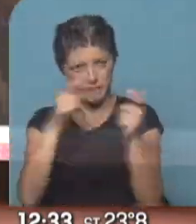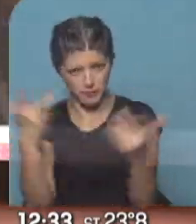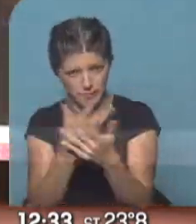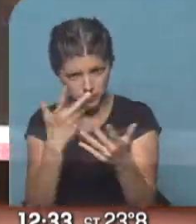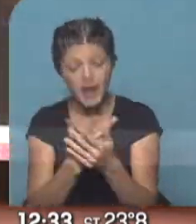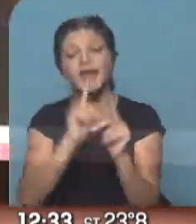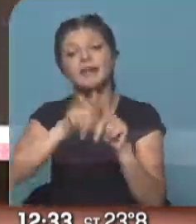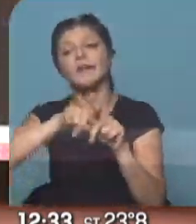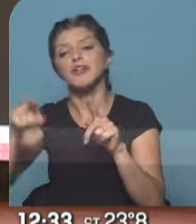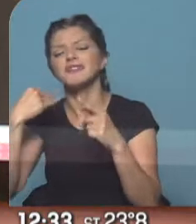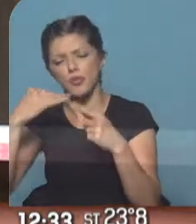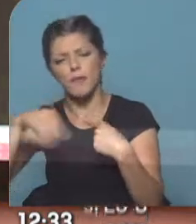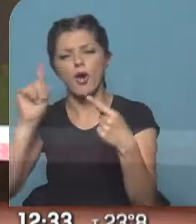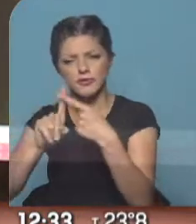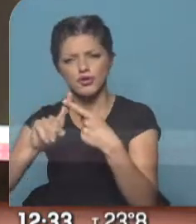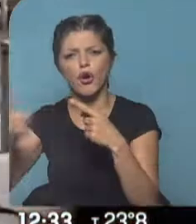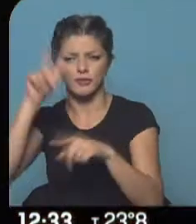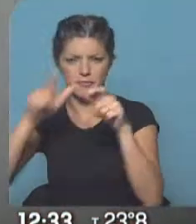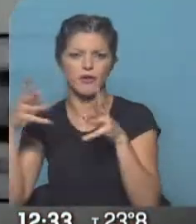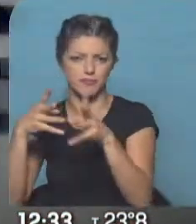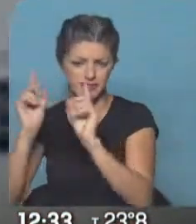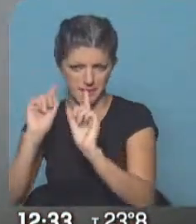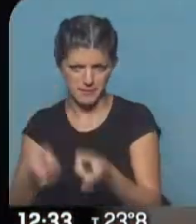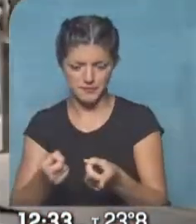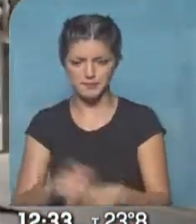guerra civil. Vemos un informe y lo analizamos.